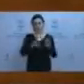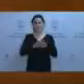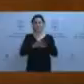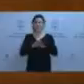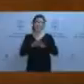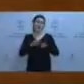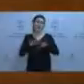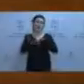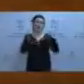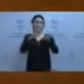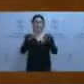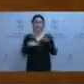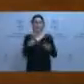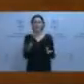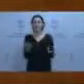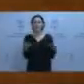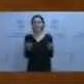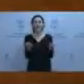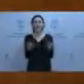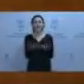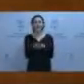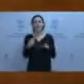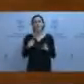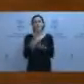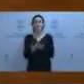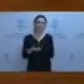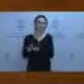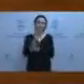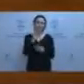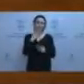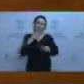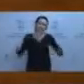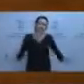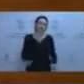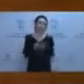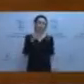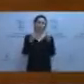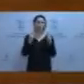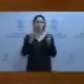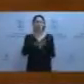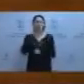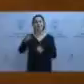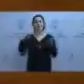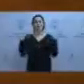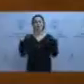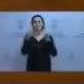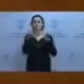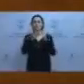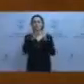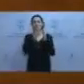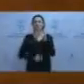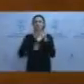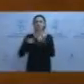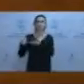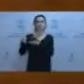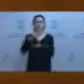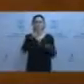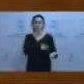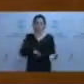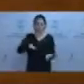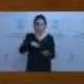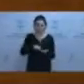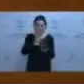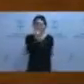familiar? Empresa familiar que hace continuas propuestas de mejora en materia fiscal, en la reducción del impuesto de sucesiones y donaciones, en